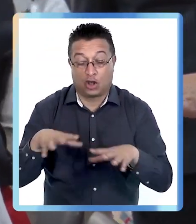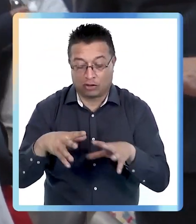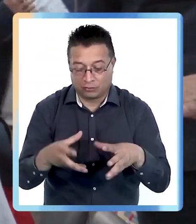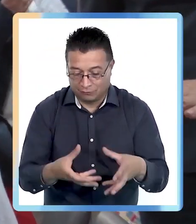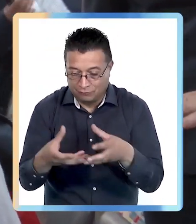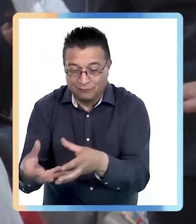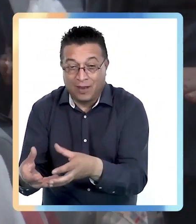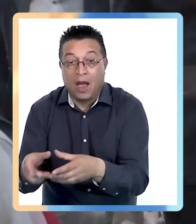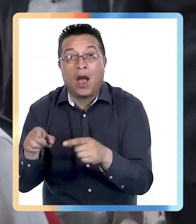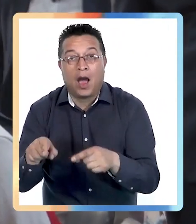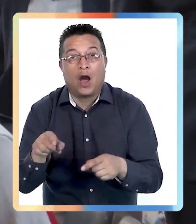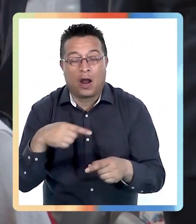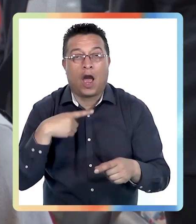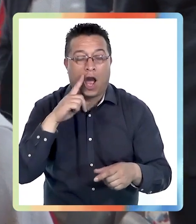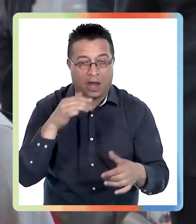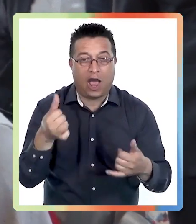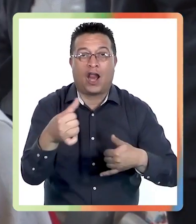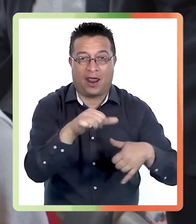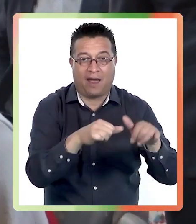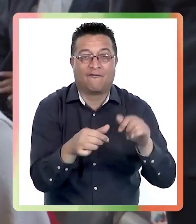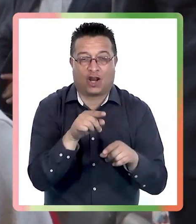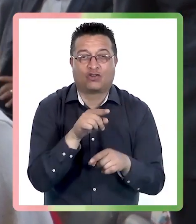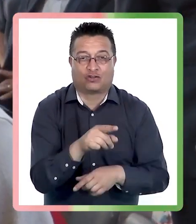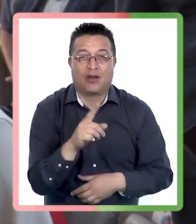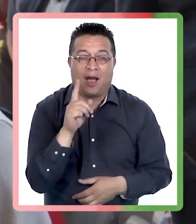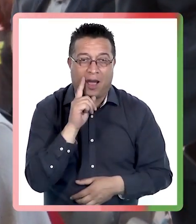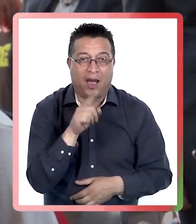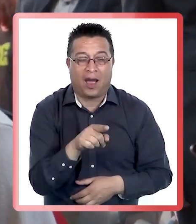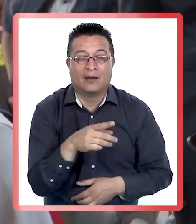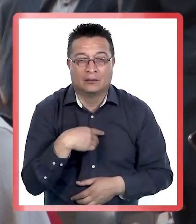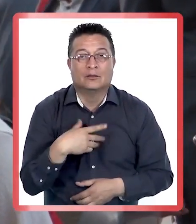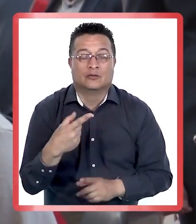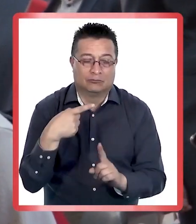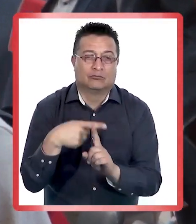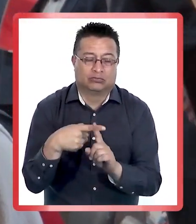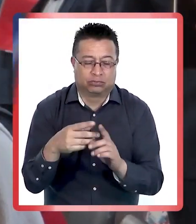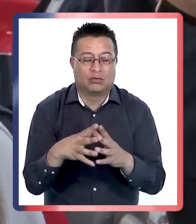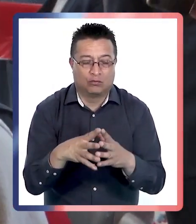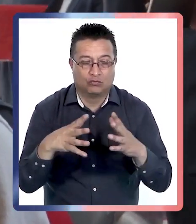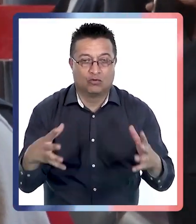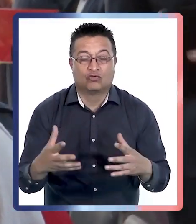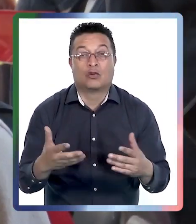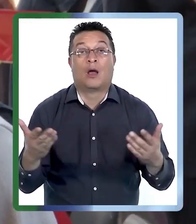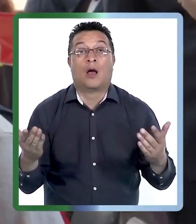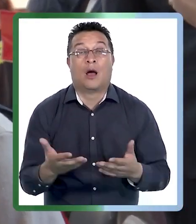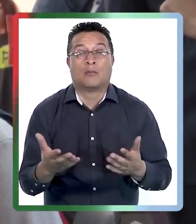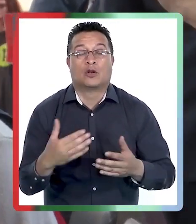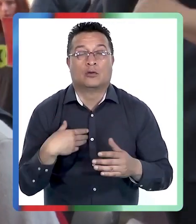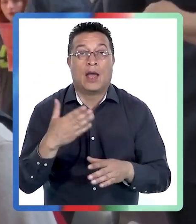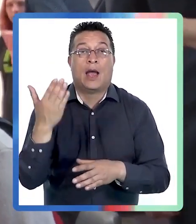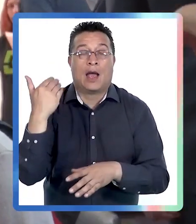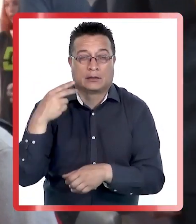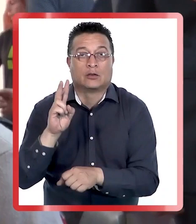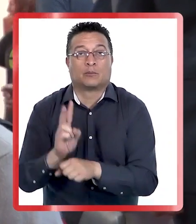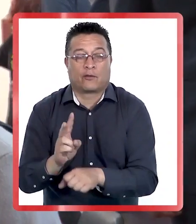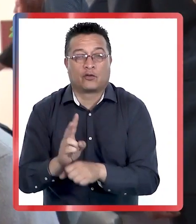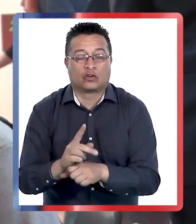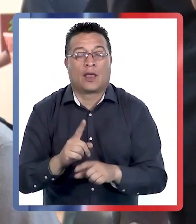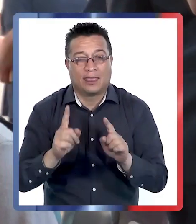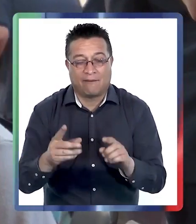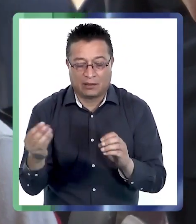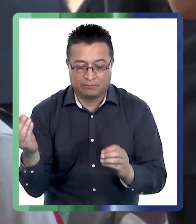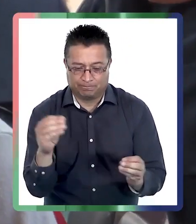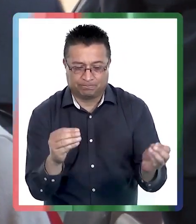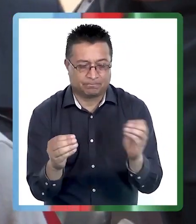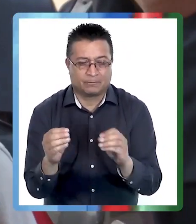con los materiales ahora que tenemos laboratorio nos serviría de harto porque antes el profe Tenía que